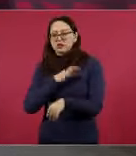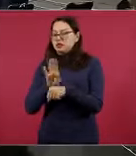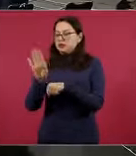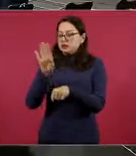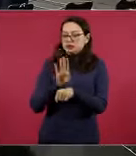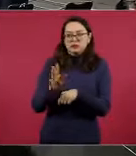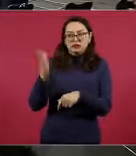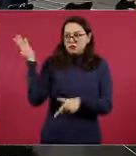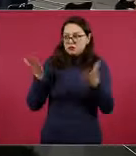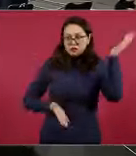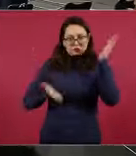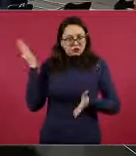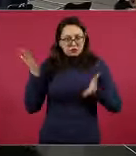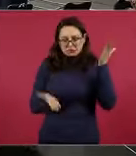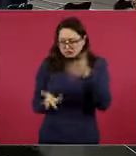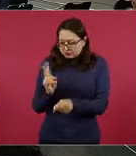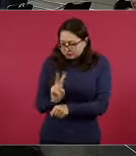brasileños.